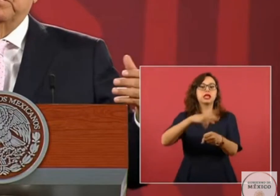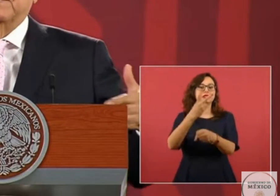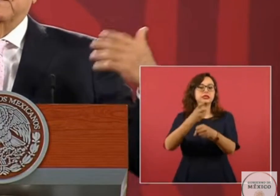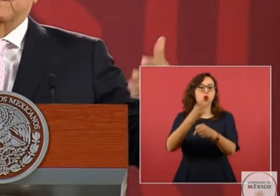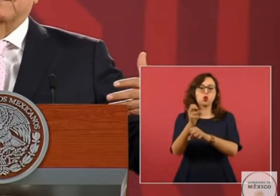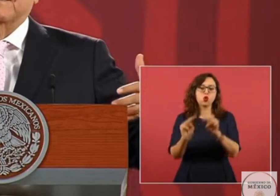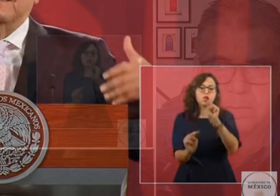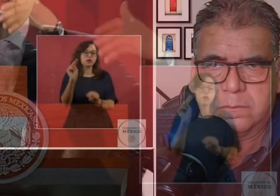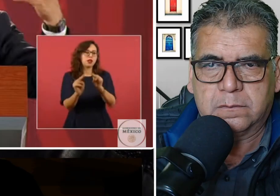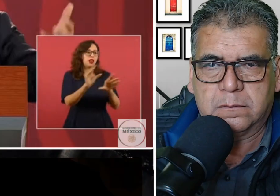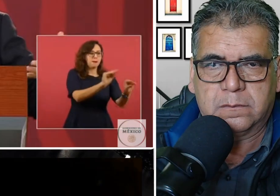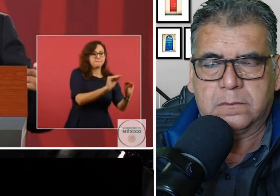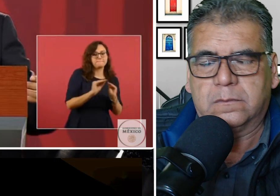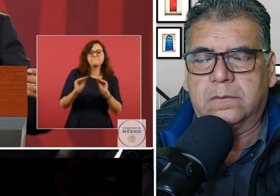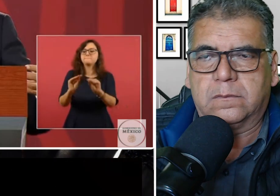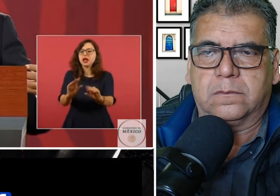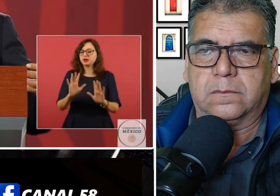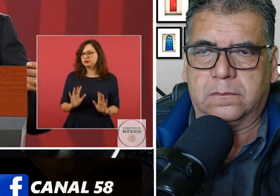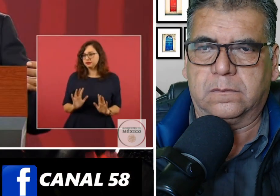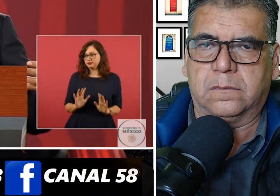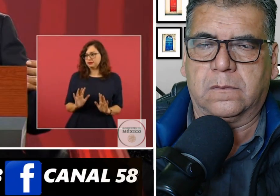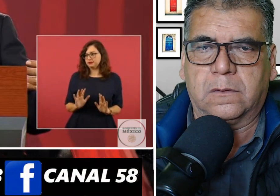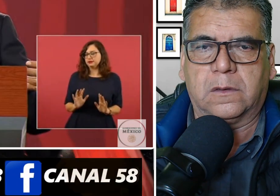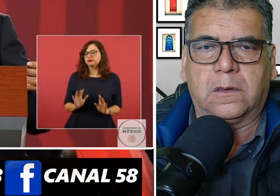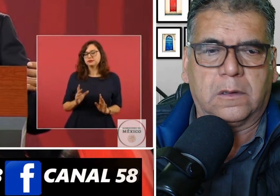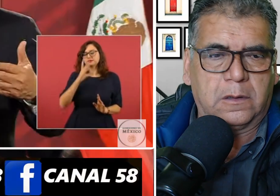Cuando viene la descentralización,